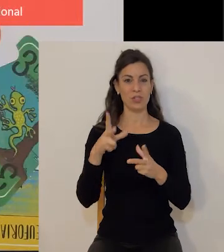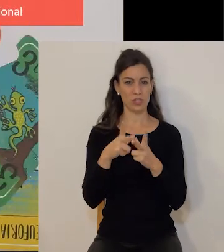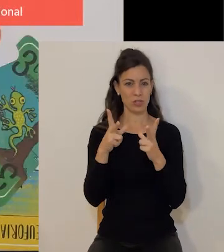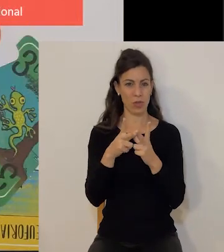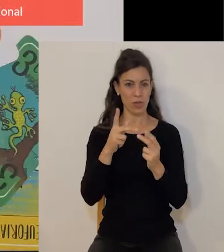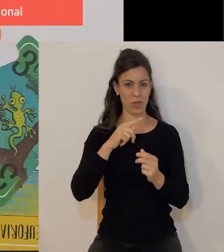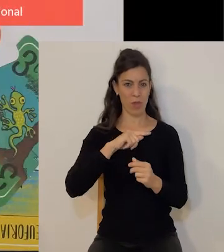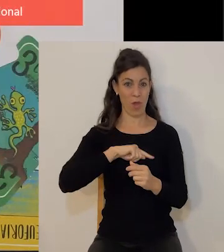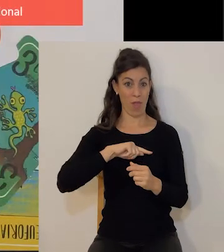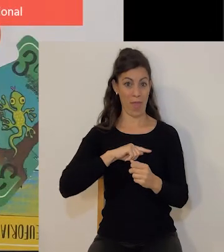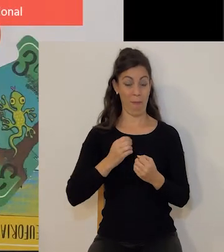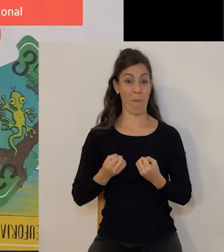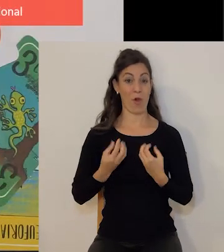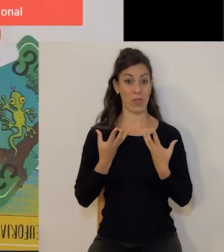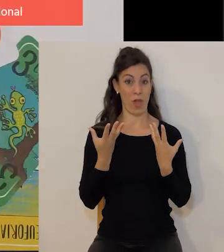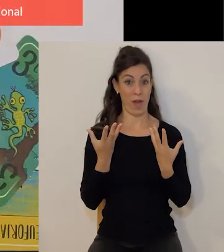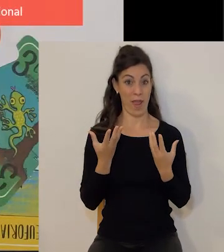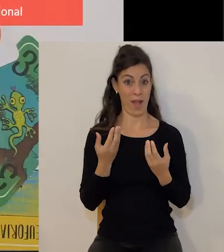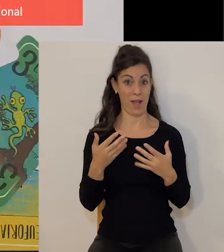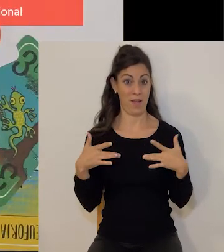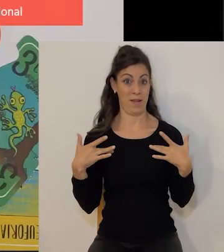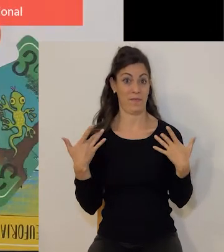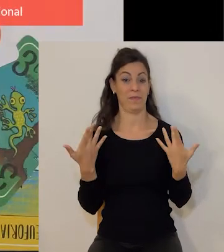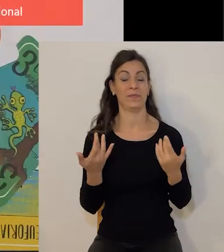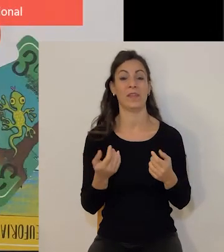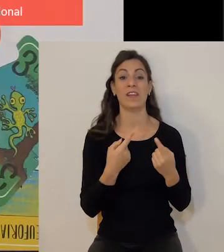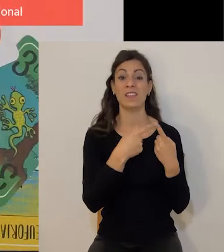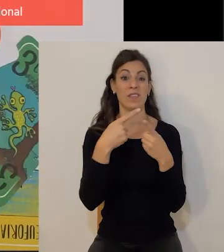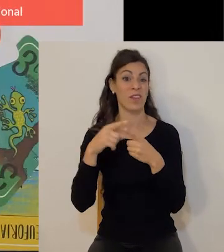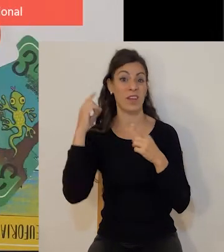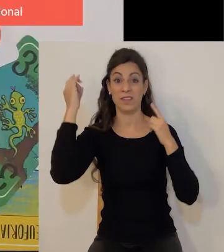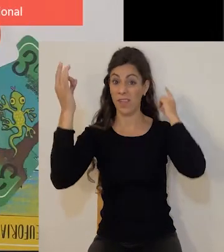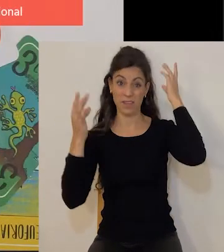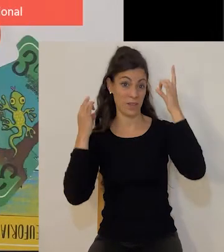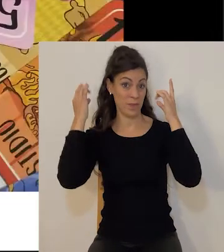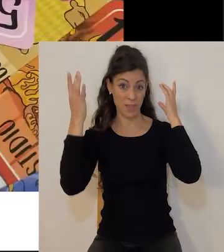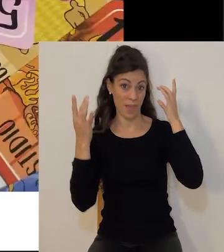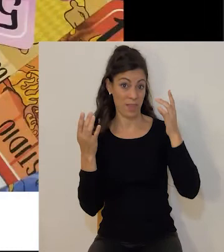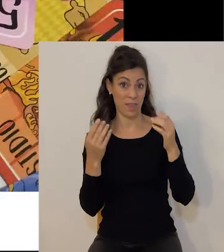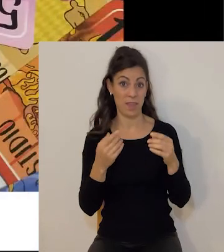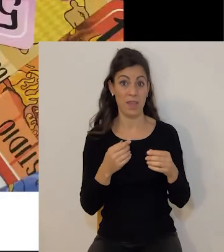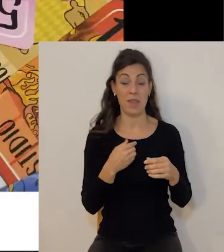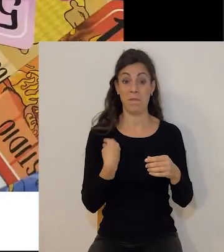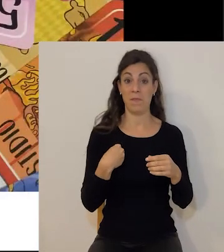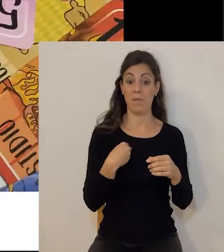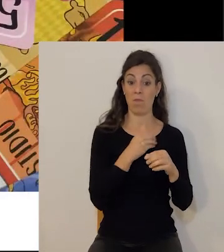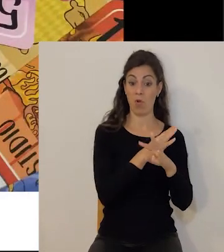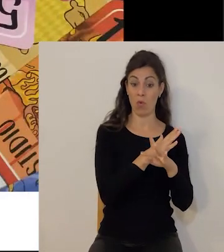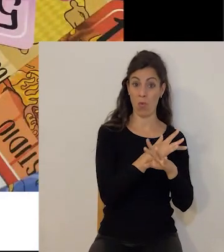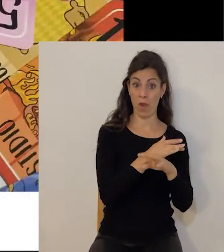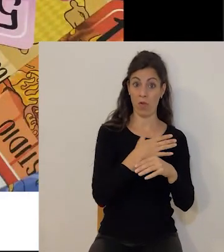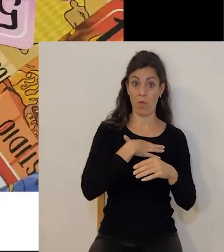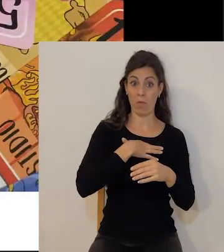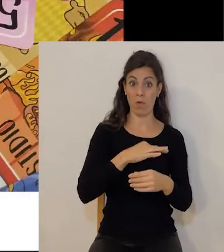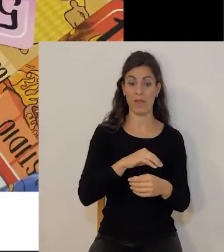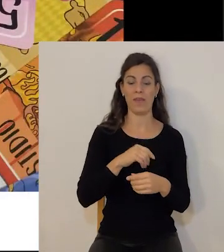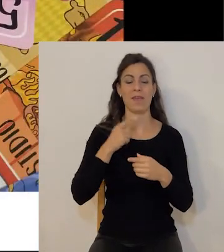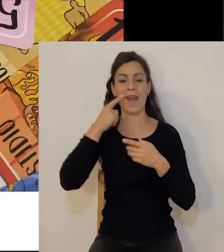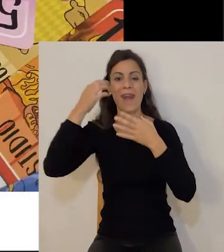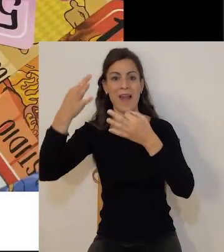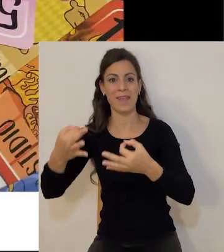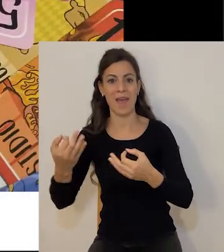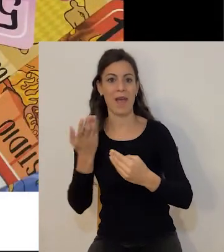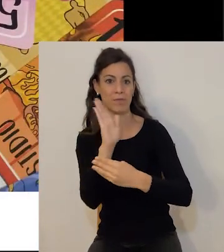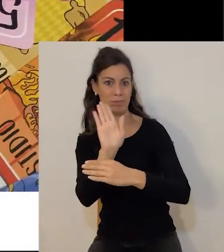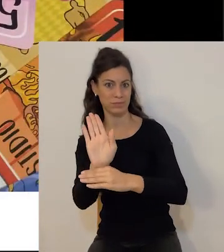a través de diversas actividades, porque lo que aprenden en el juego lo pueden transferir en la realidad. Y vamos a pasar